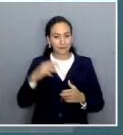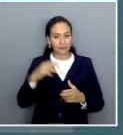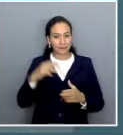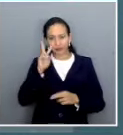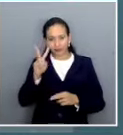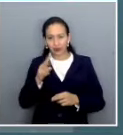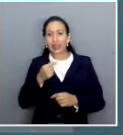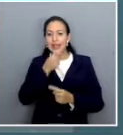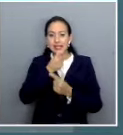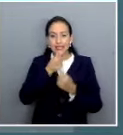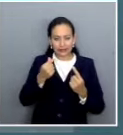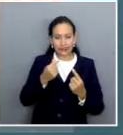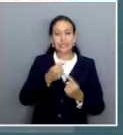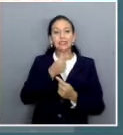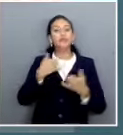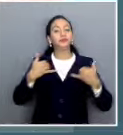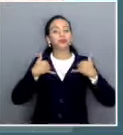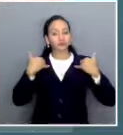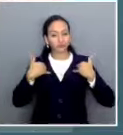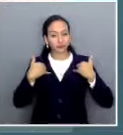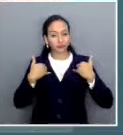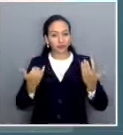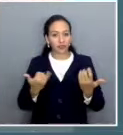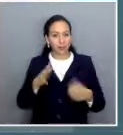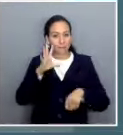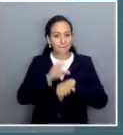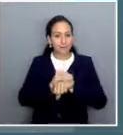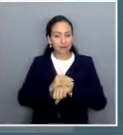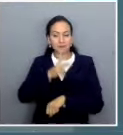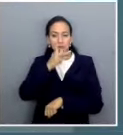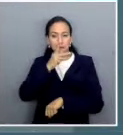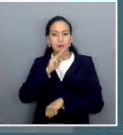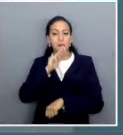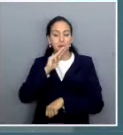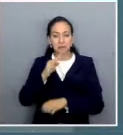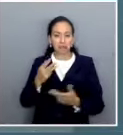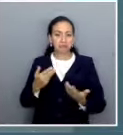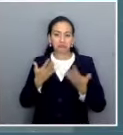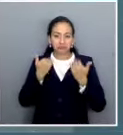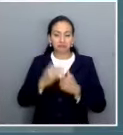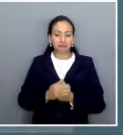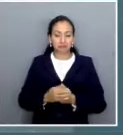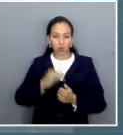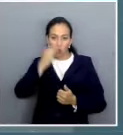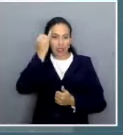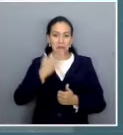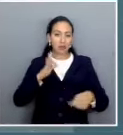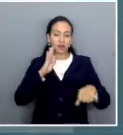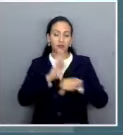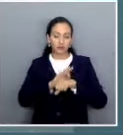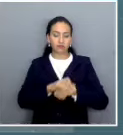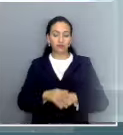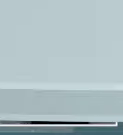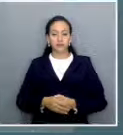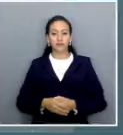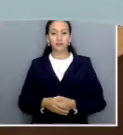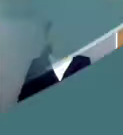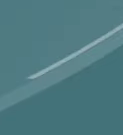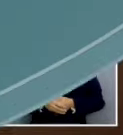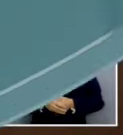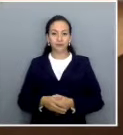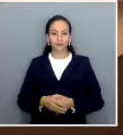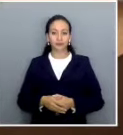y adolescentes sin contar con los permisos para ello. Para el canal del Poder Judicial de la Federación, Jesús Daza.